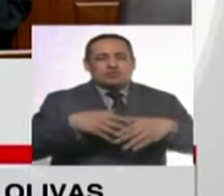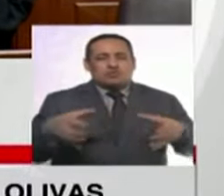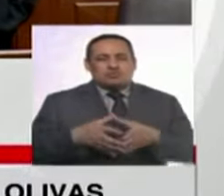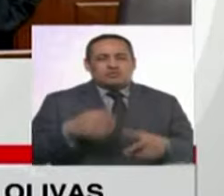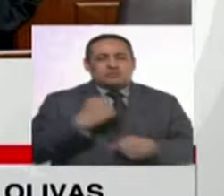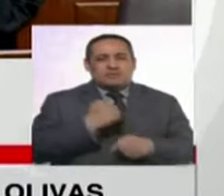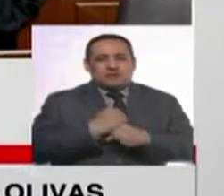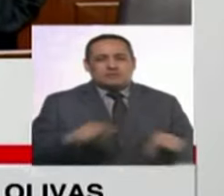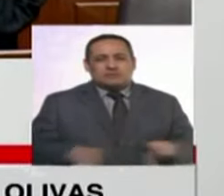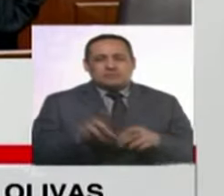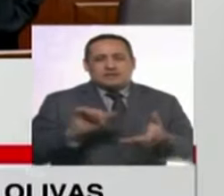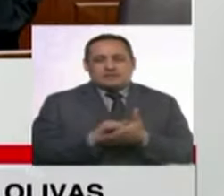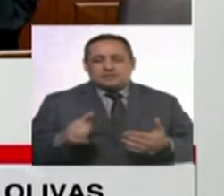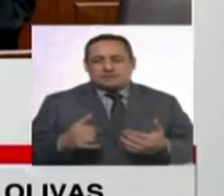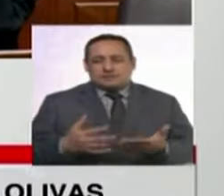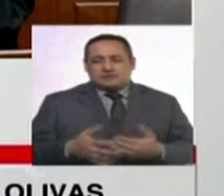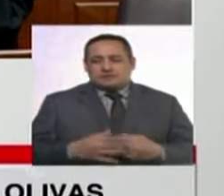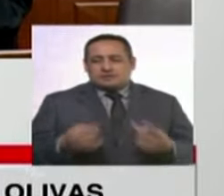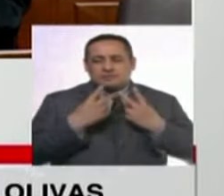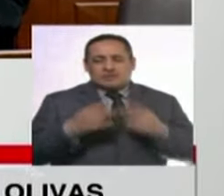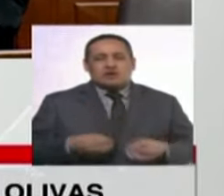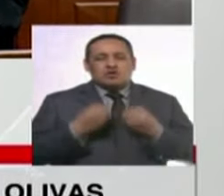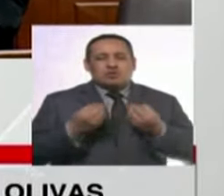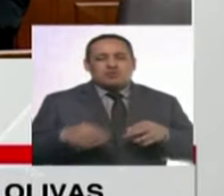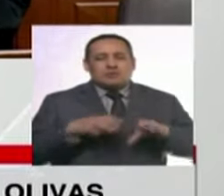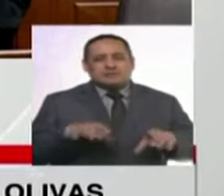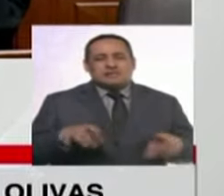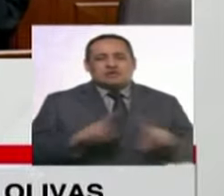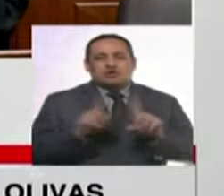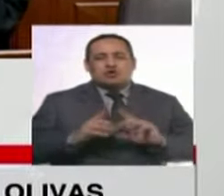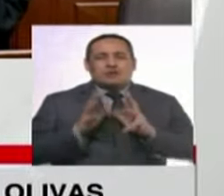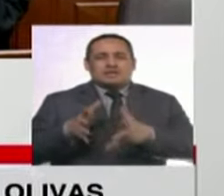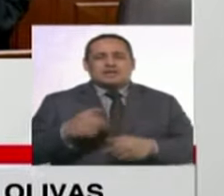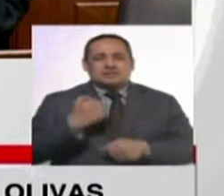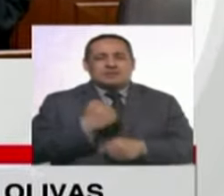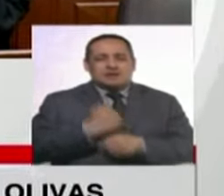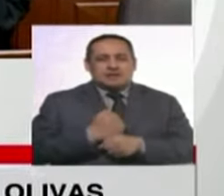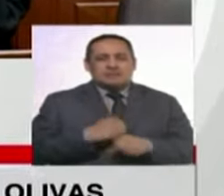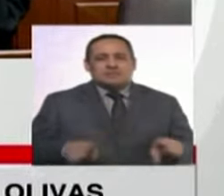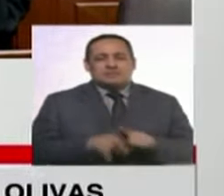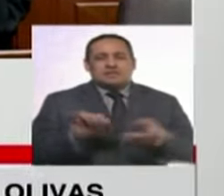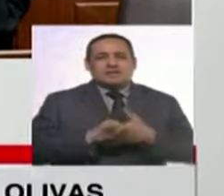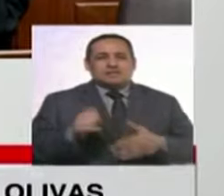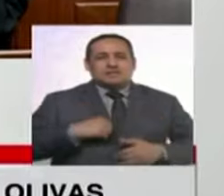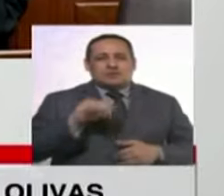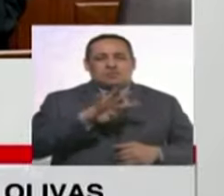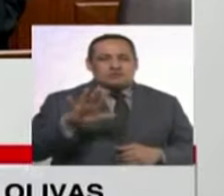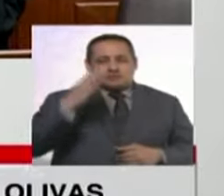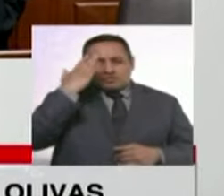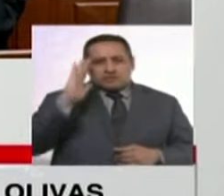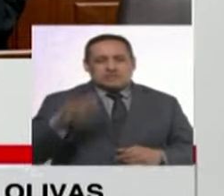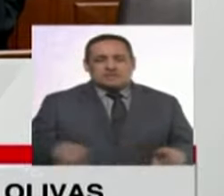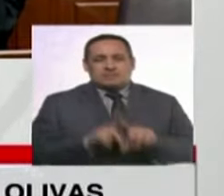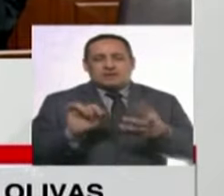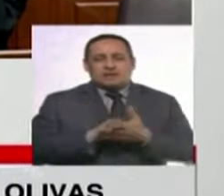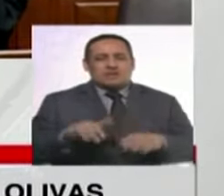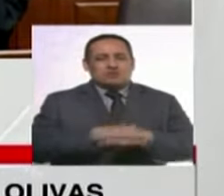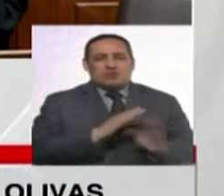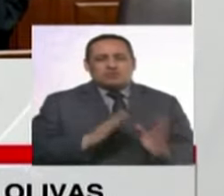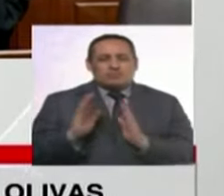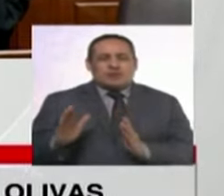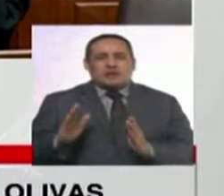acá han hablado que como lo va no lo van a dejar trabajar si solo tiene 45 días que no hay un